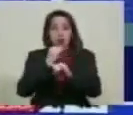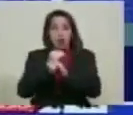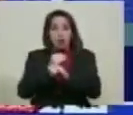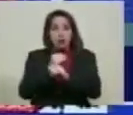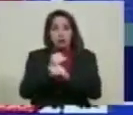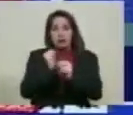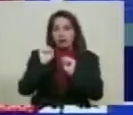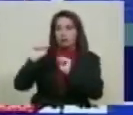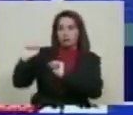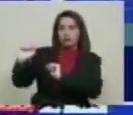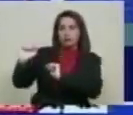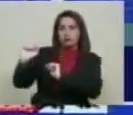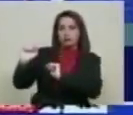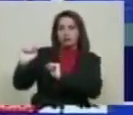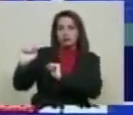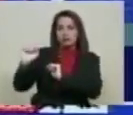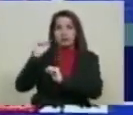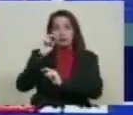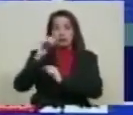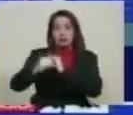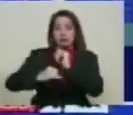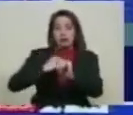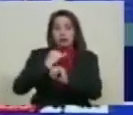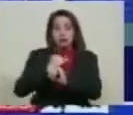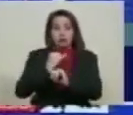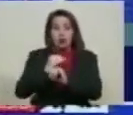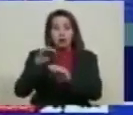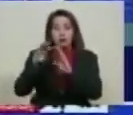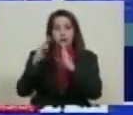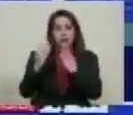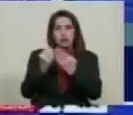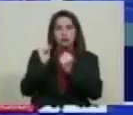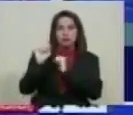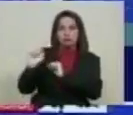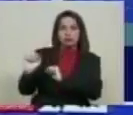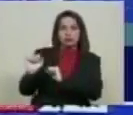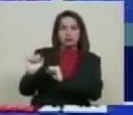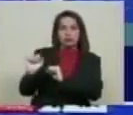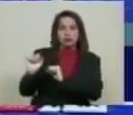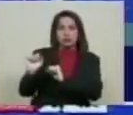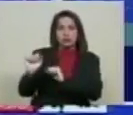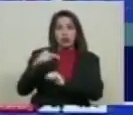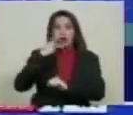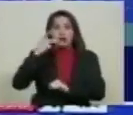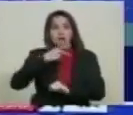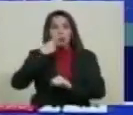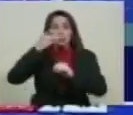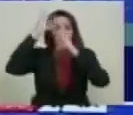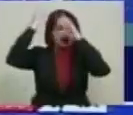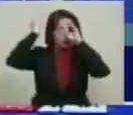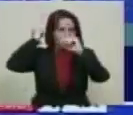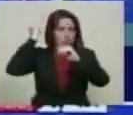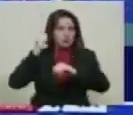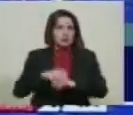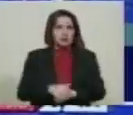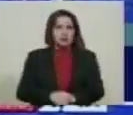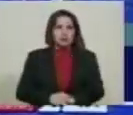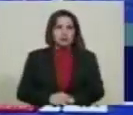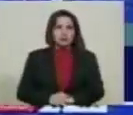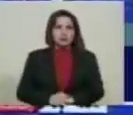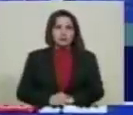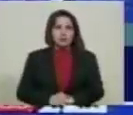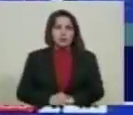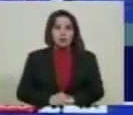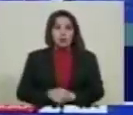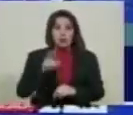raya a nivel internacional y mundial con nuestra acción política y diplomática. Y ahí a